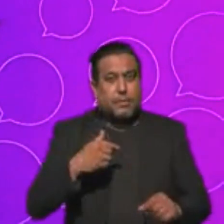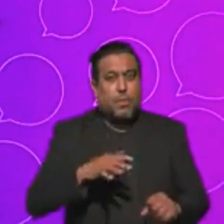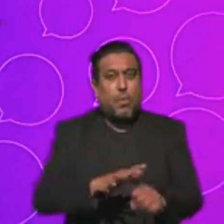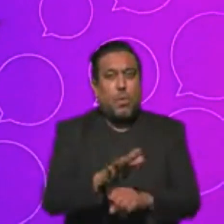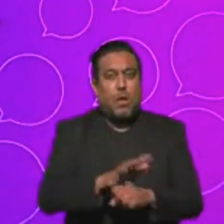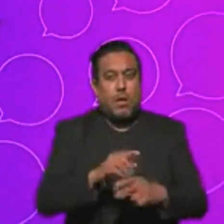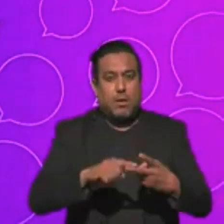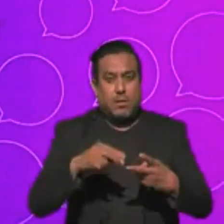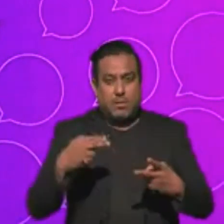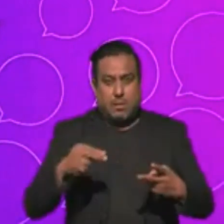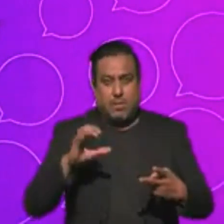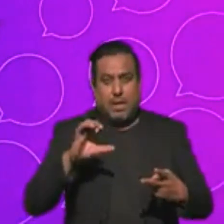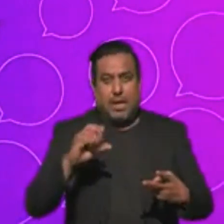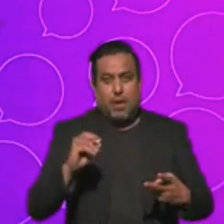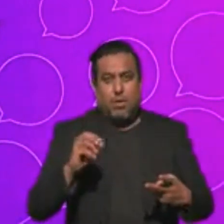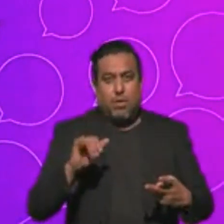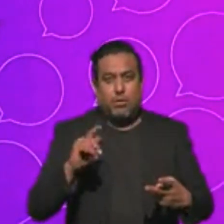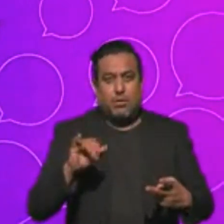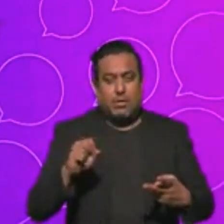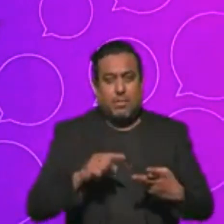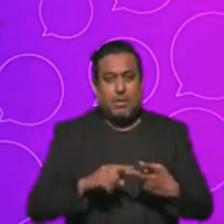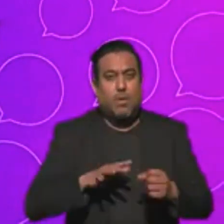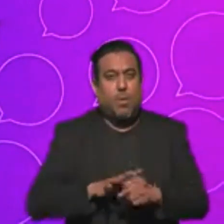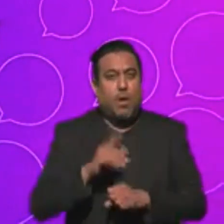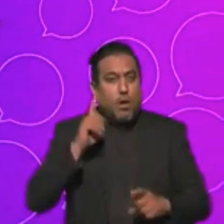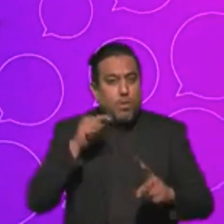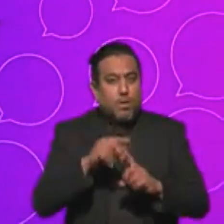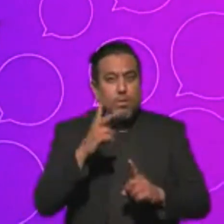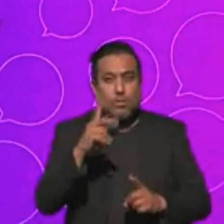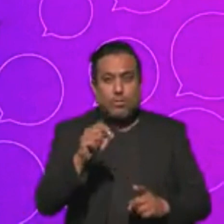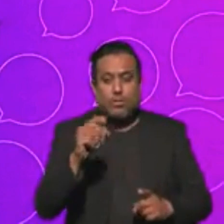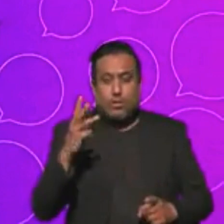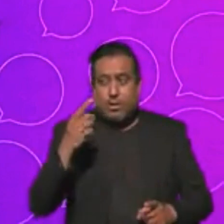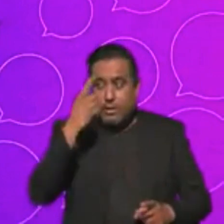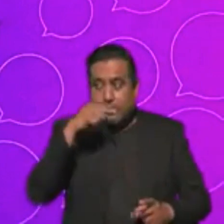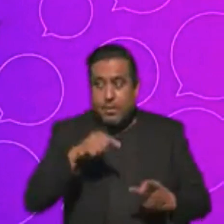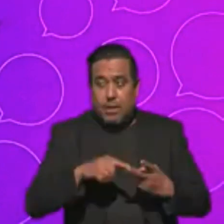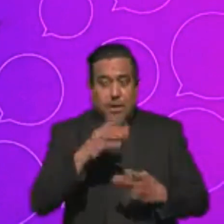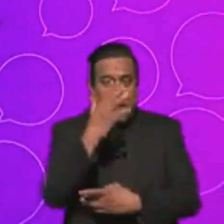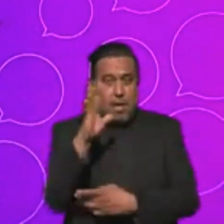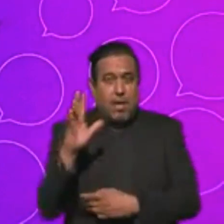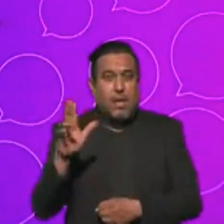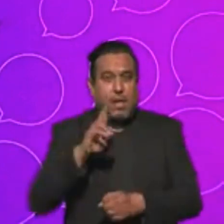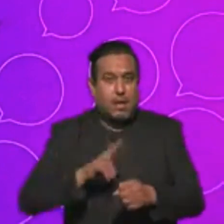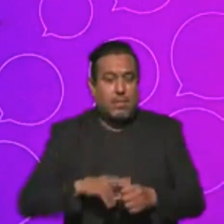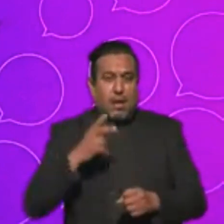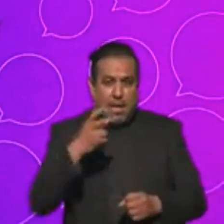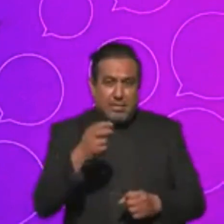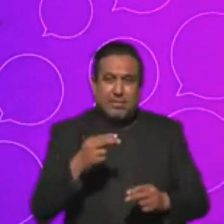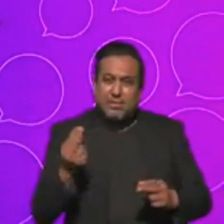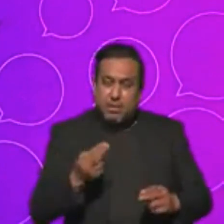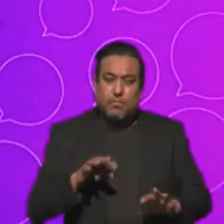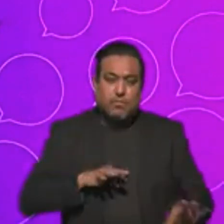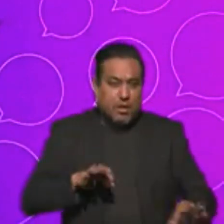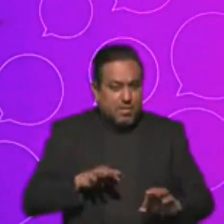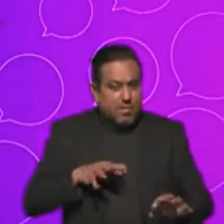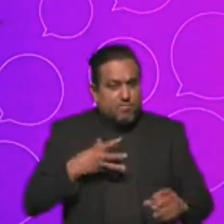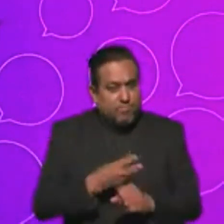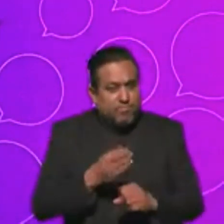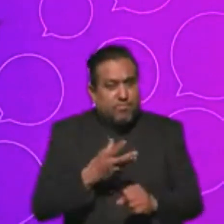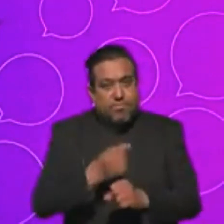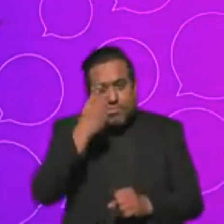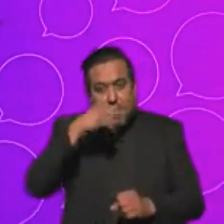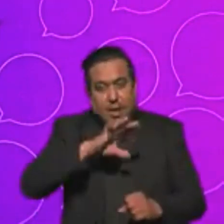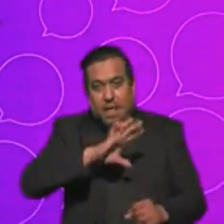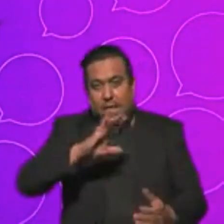ecosistemas Precisamente en el objetivo 2.3 de acuerdo en favor del clima en donde tenemos que trabajar por todo este tema de la de la